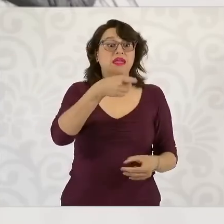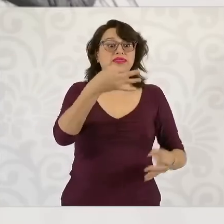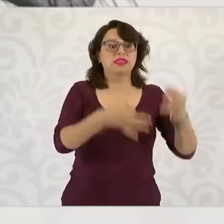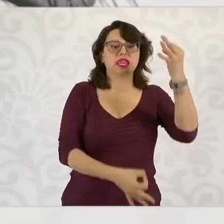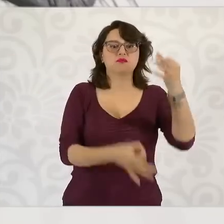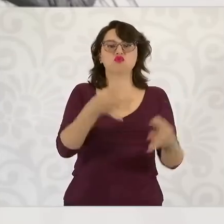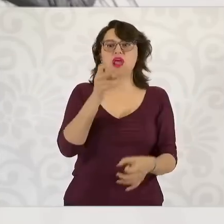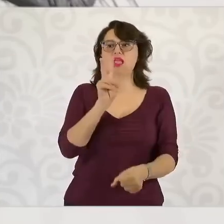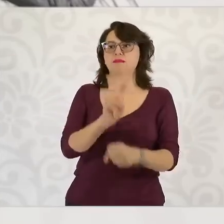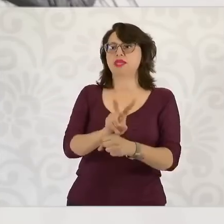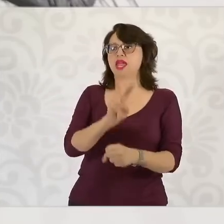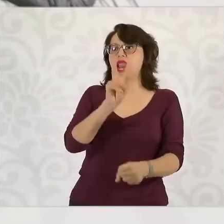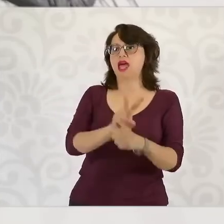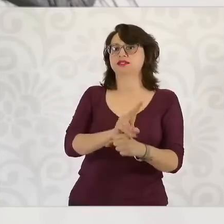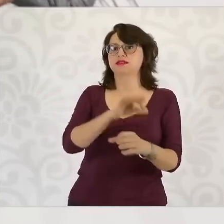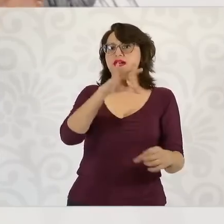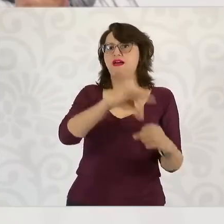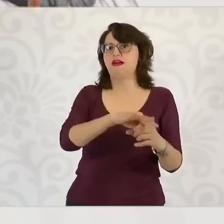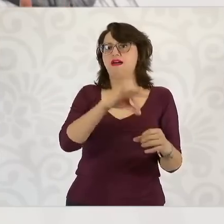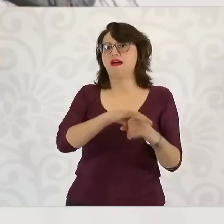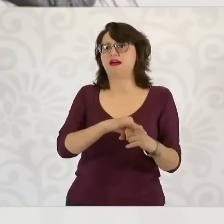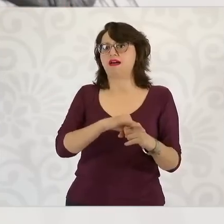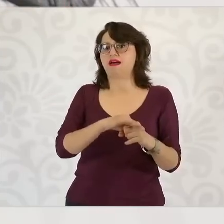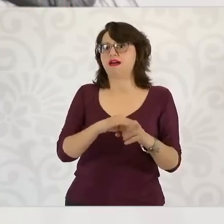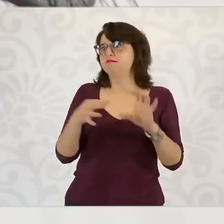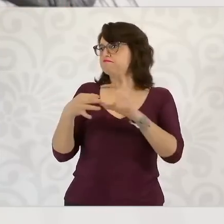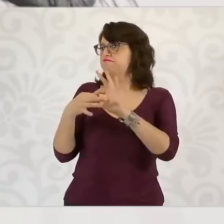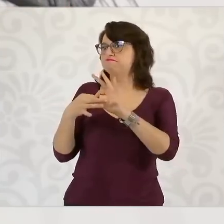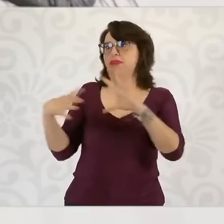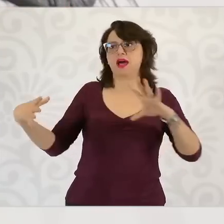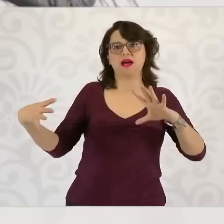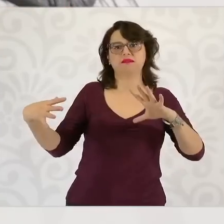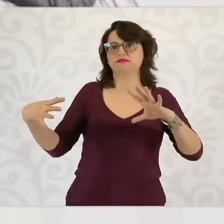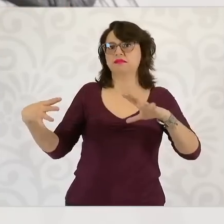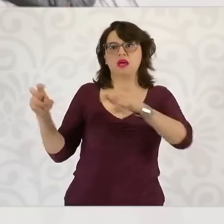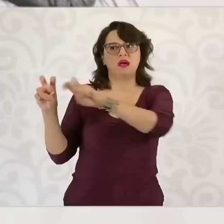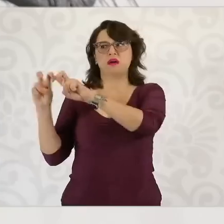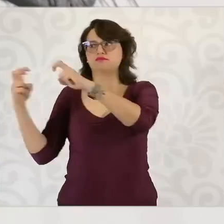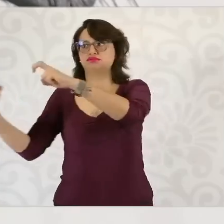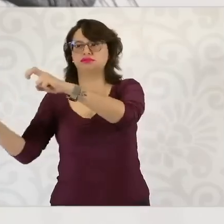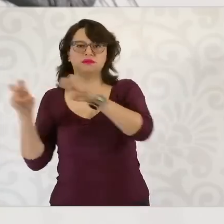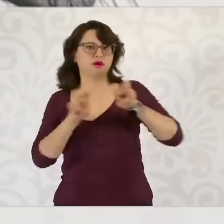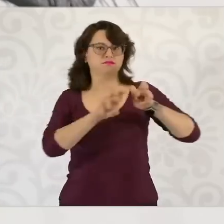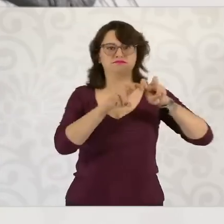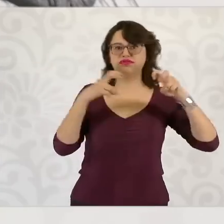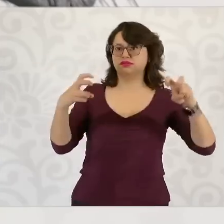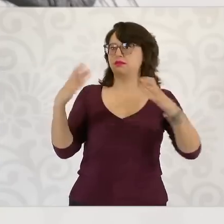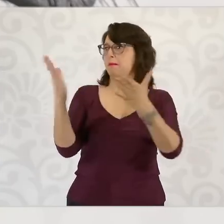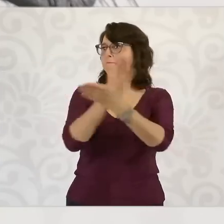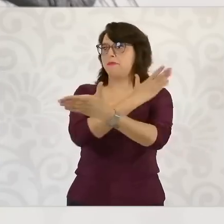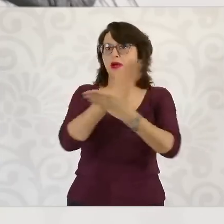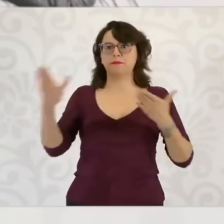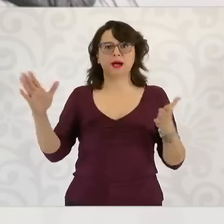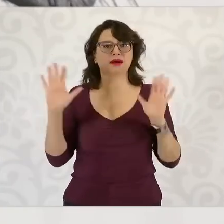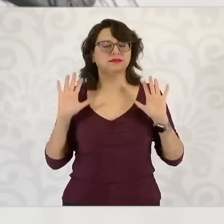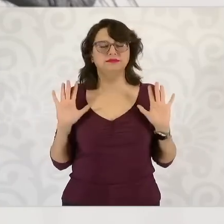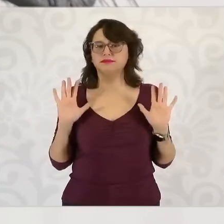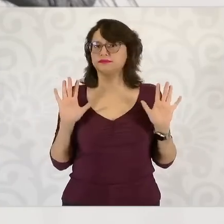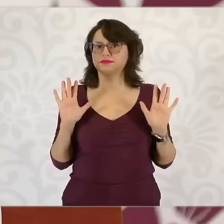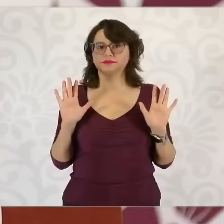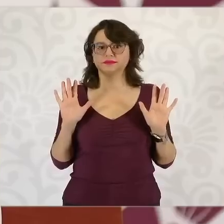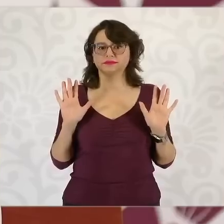otros completamente distintos a la Corte y van a ser electos o